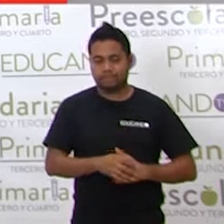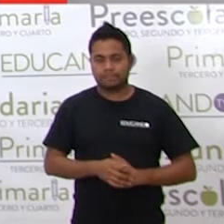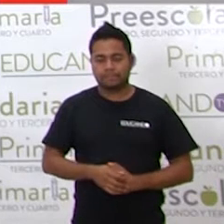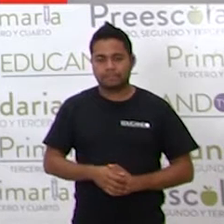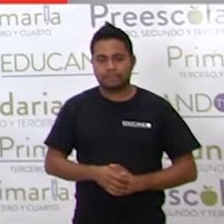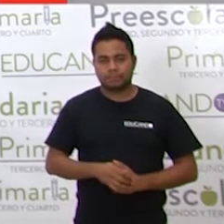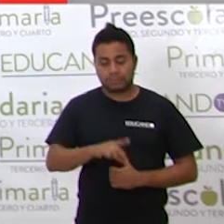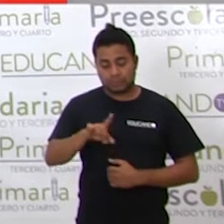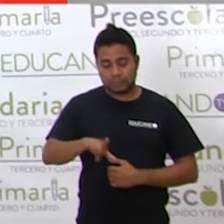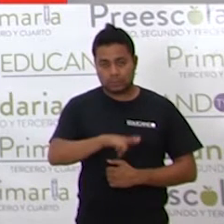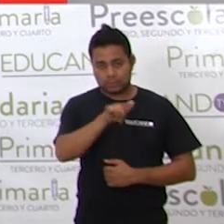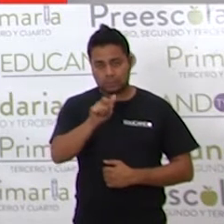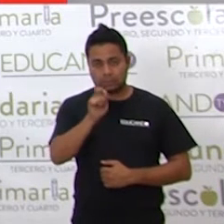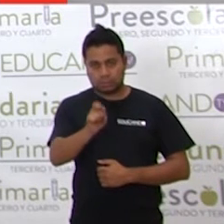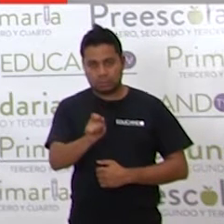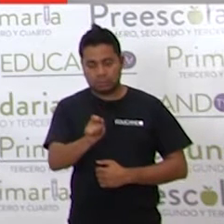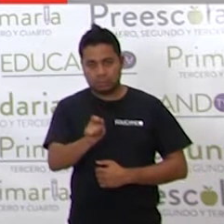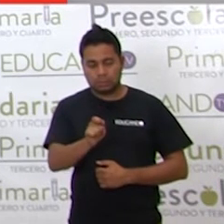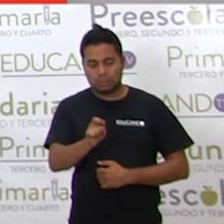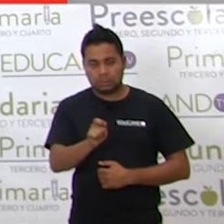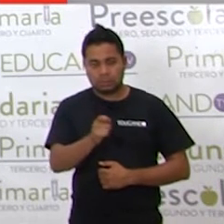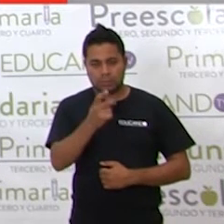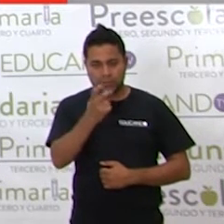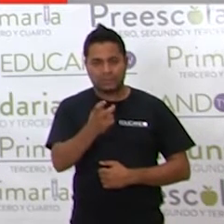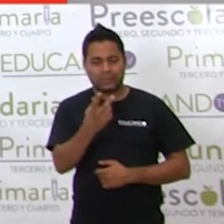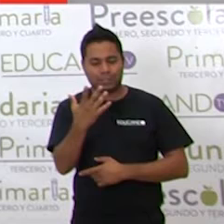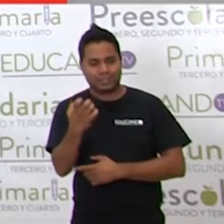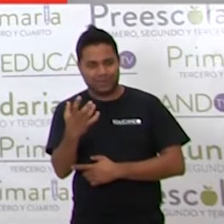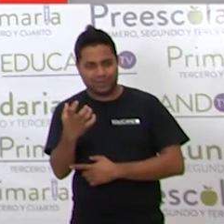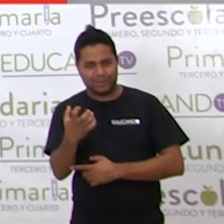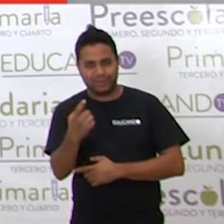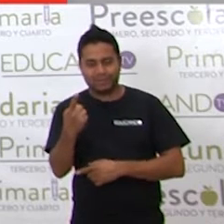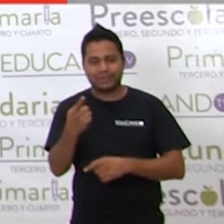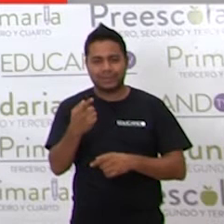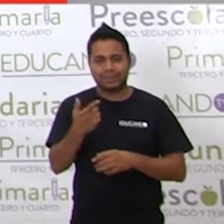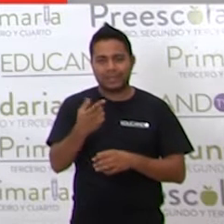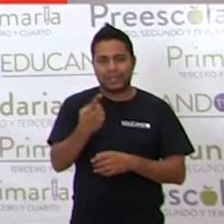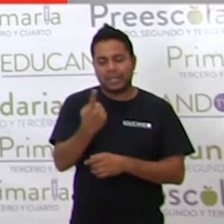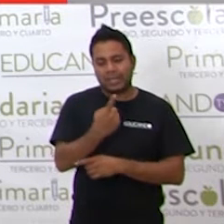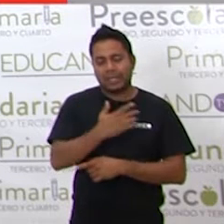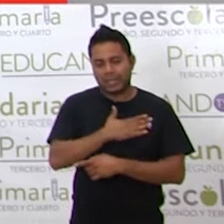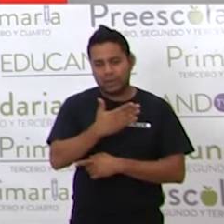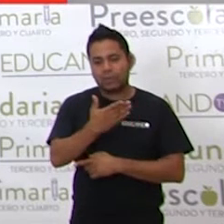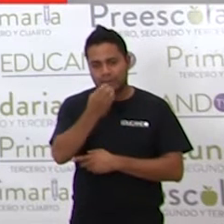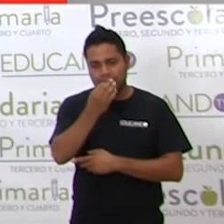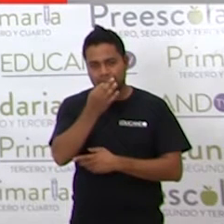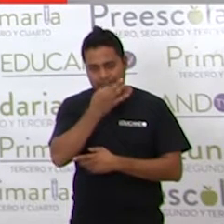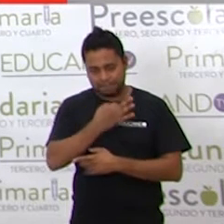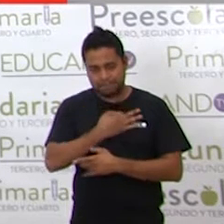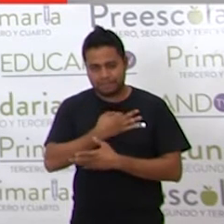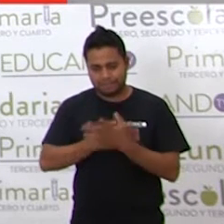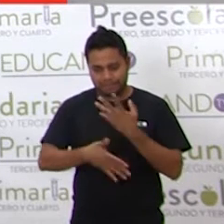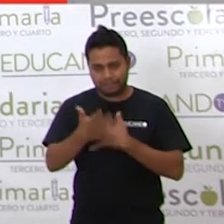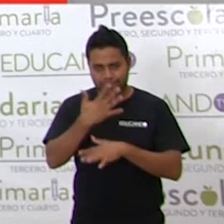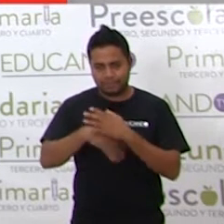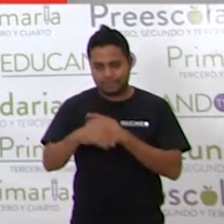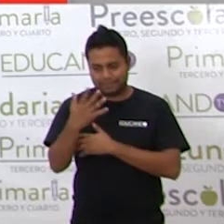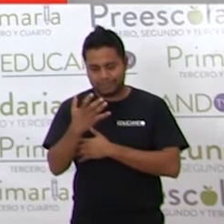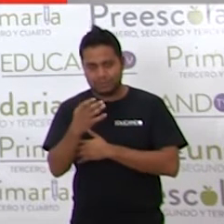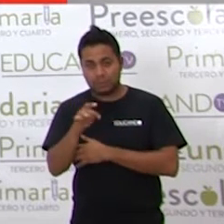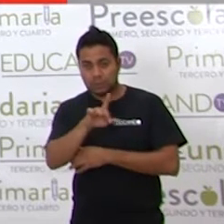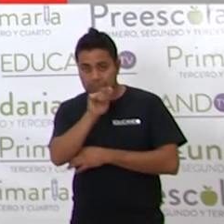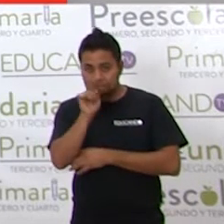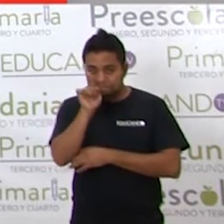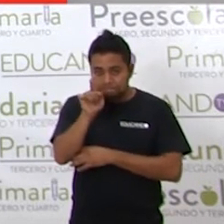Luego, la de, así es, de 5 pesos. ¡Qué bien! Lo has asimilado perfectamente. Después, la